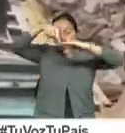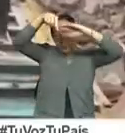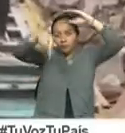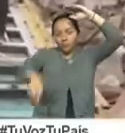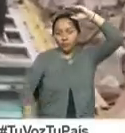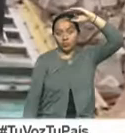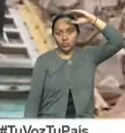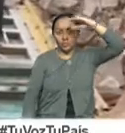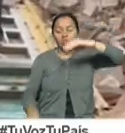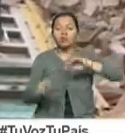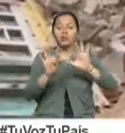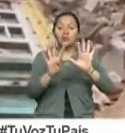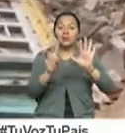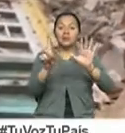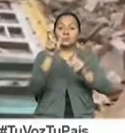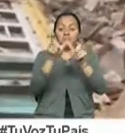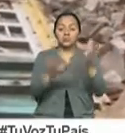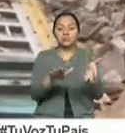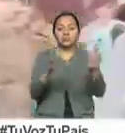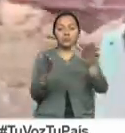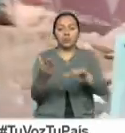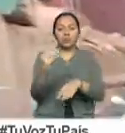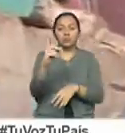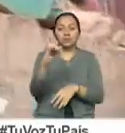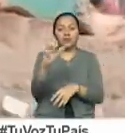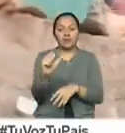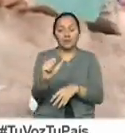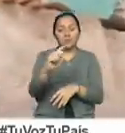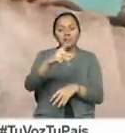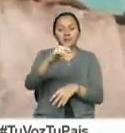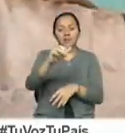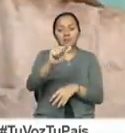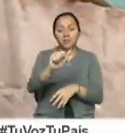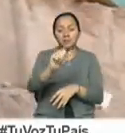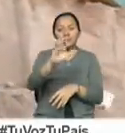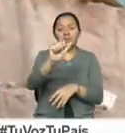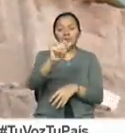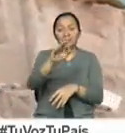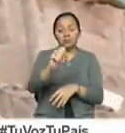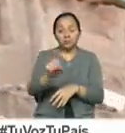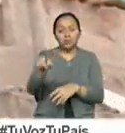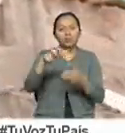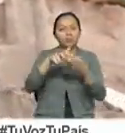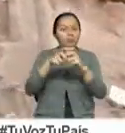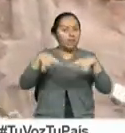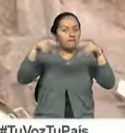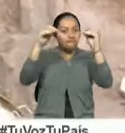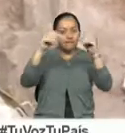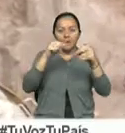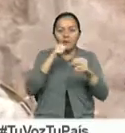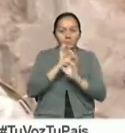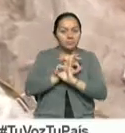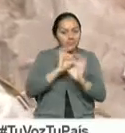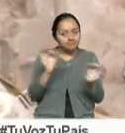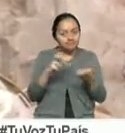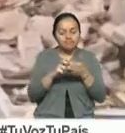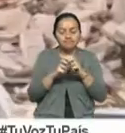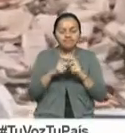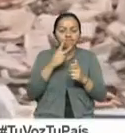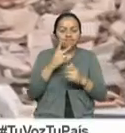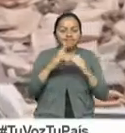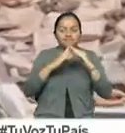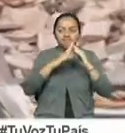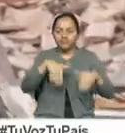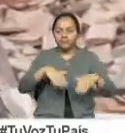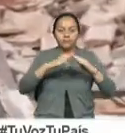menos 96 personas perdieron la vida en Oaxaca, Chiapas y Tabasco, estados que también quedaron sin servicios básicos con graves afectaciones a